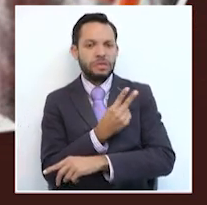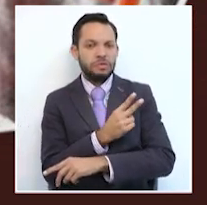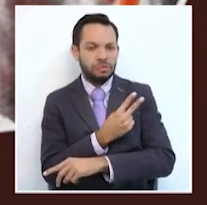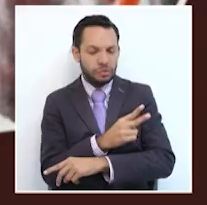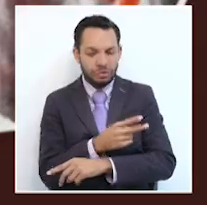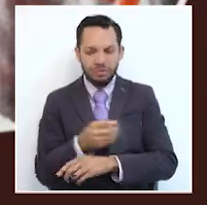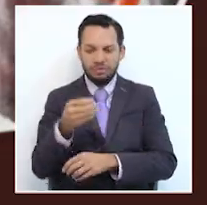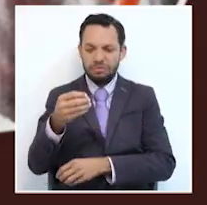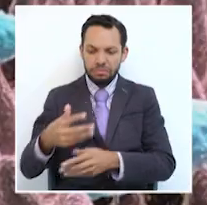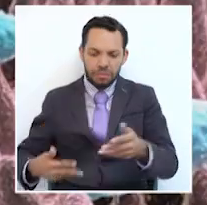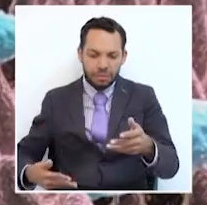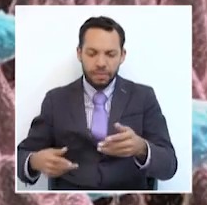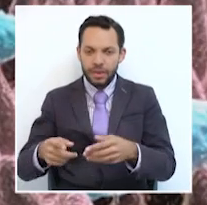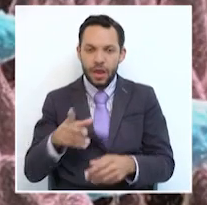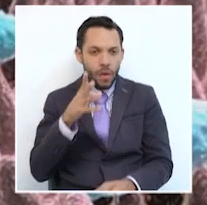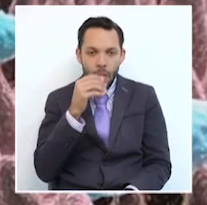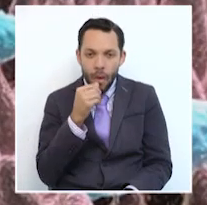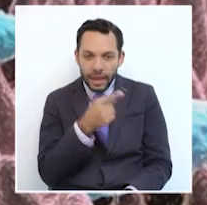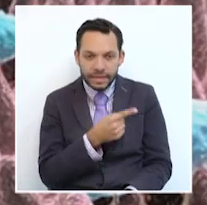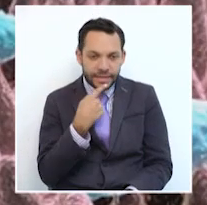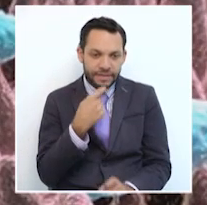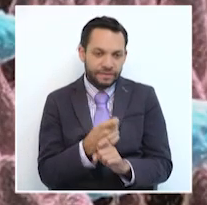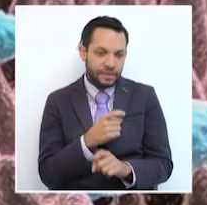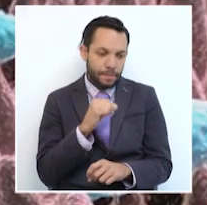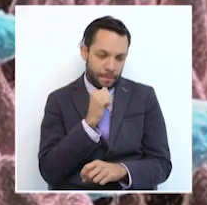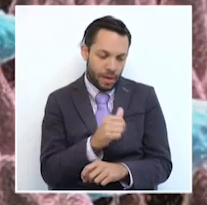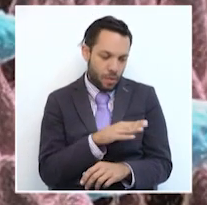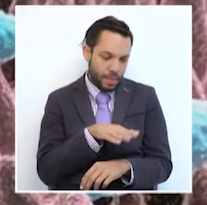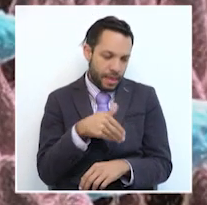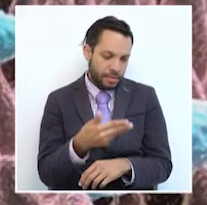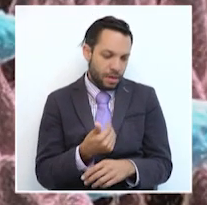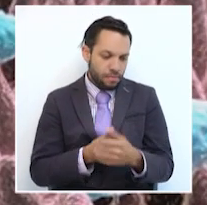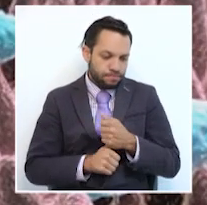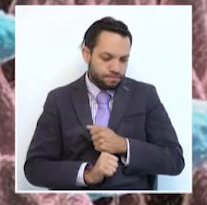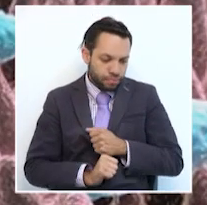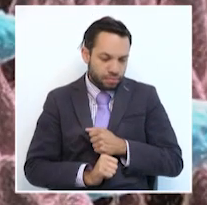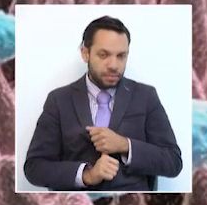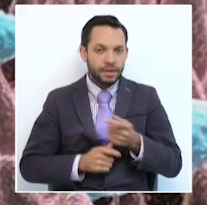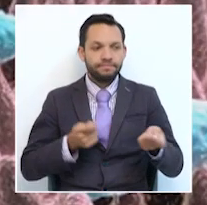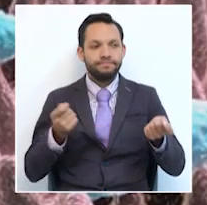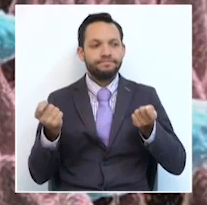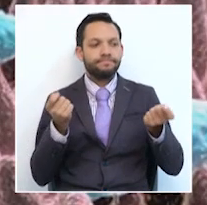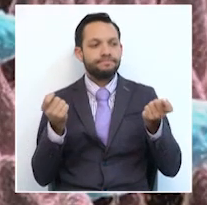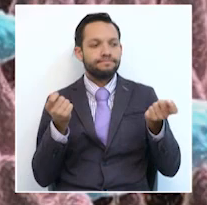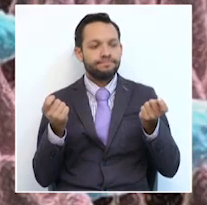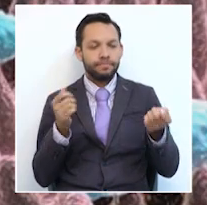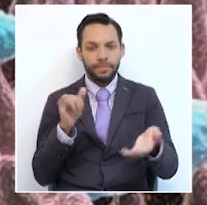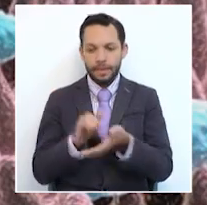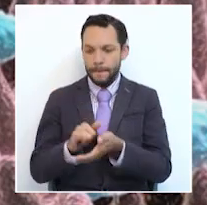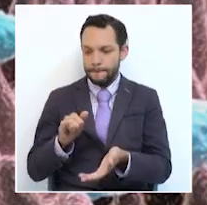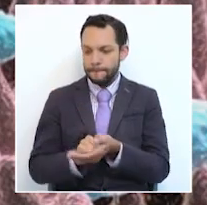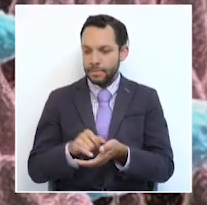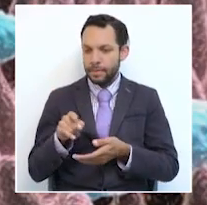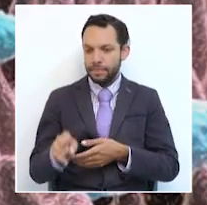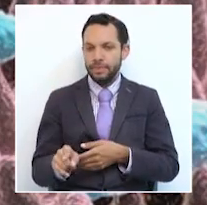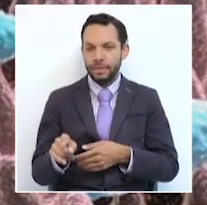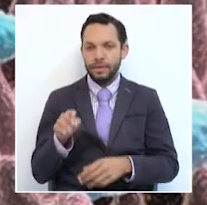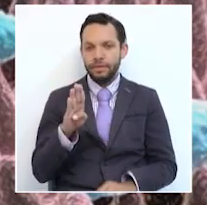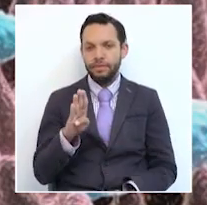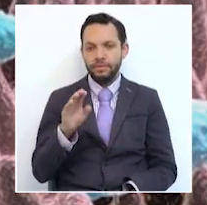si eso no existe la persona está ahí con diarrea o con estreñimiento esto es muy importante y esto esas son las bacterias los probióticos